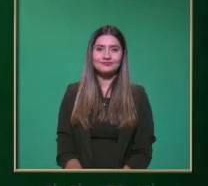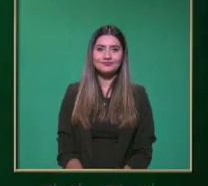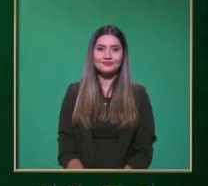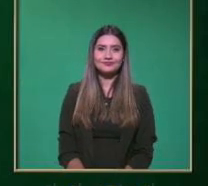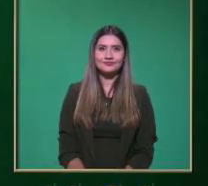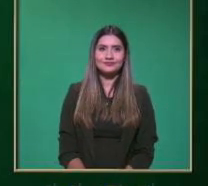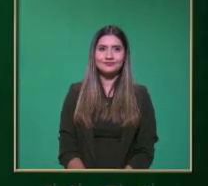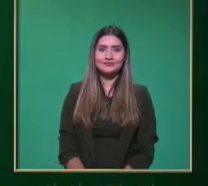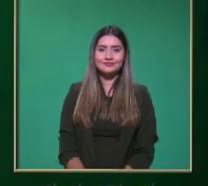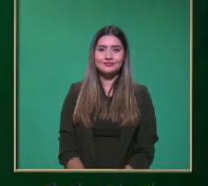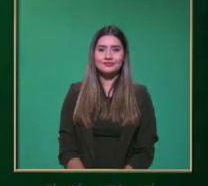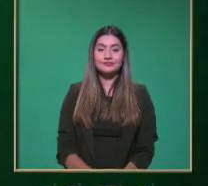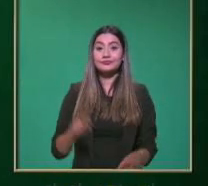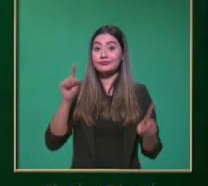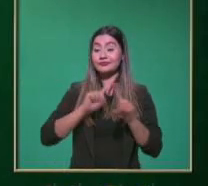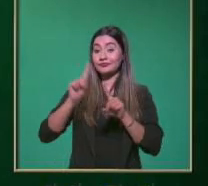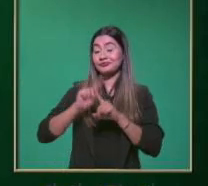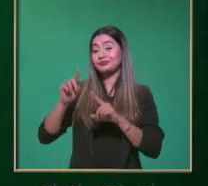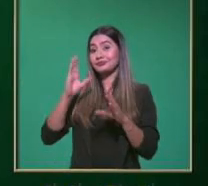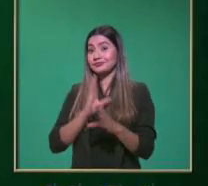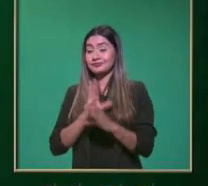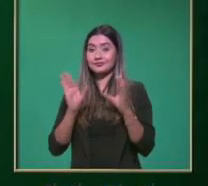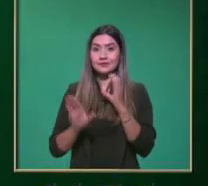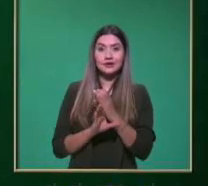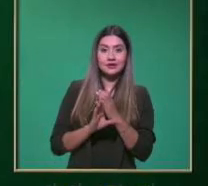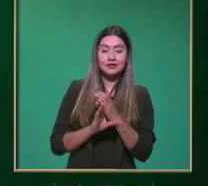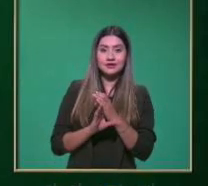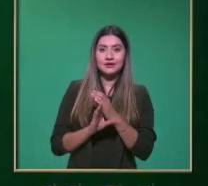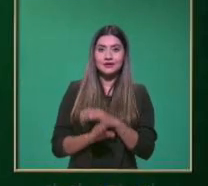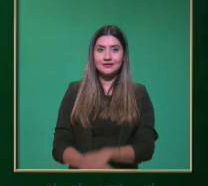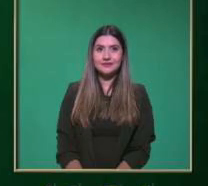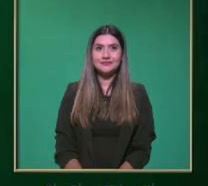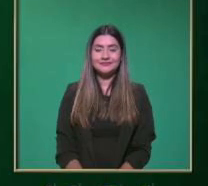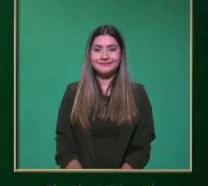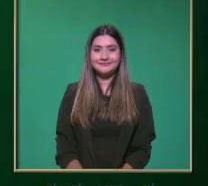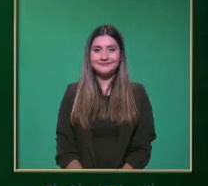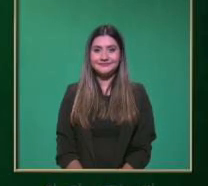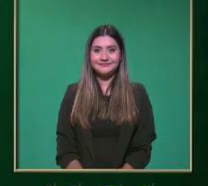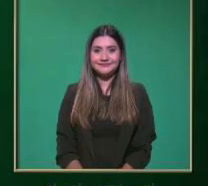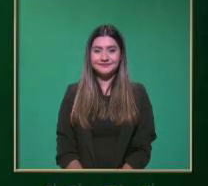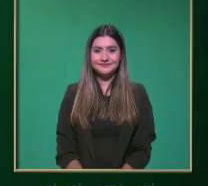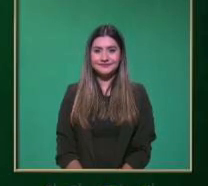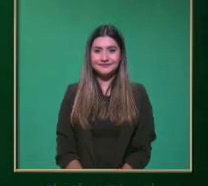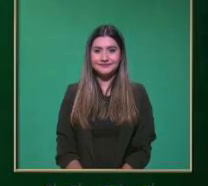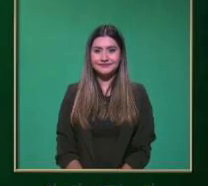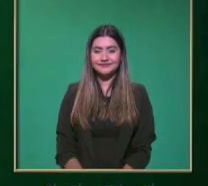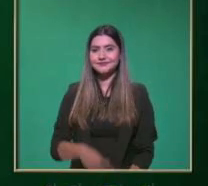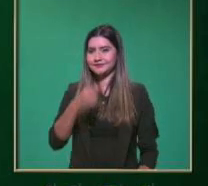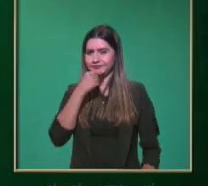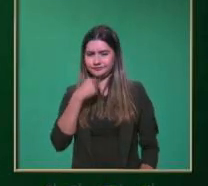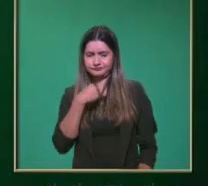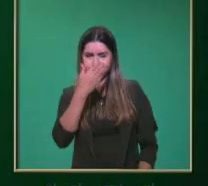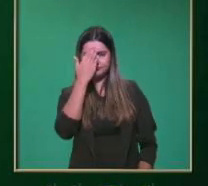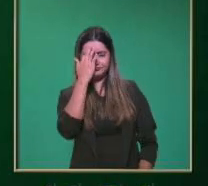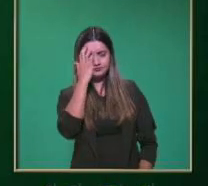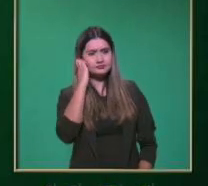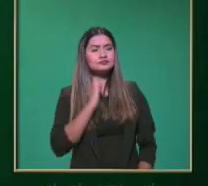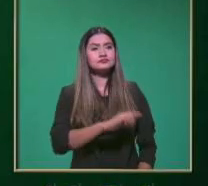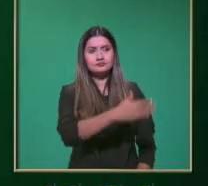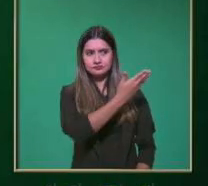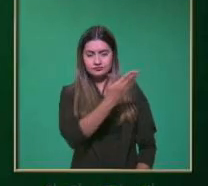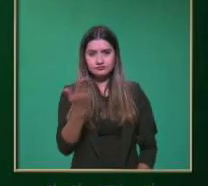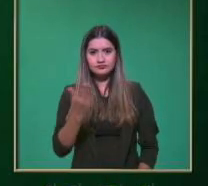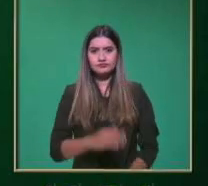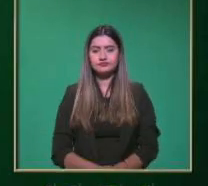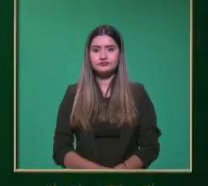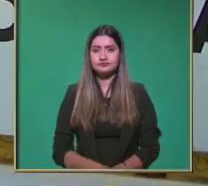presentar diferentes situaciones de cosas que les han pasado a varios niños que conozco, que yo creo que algunos de nuestros